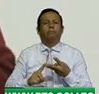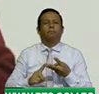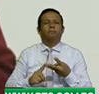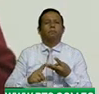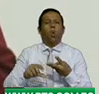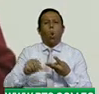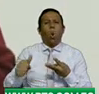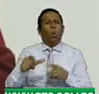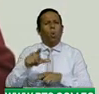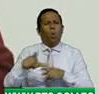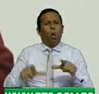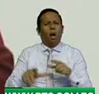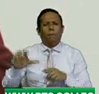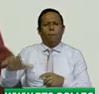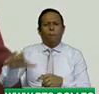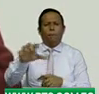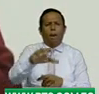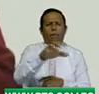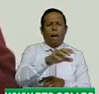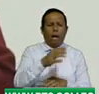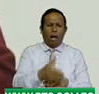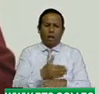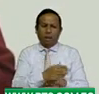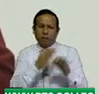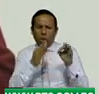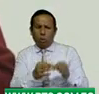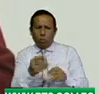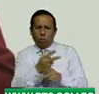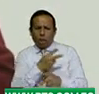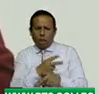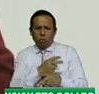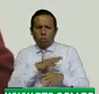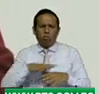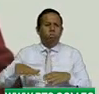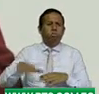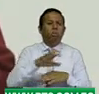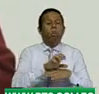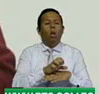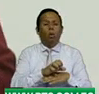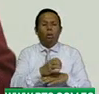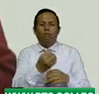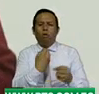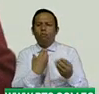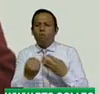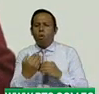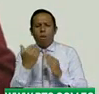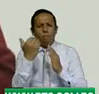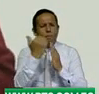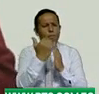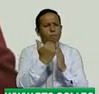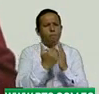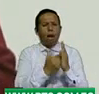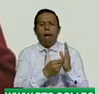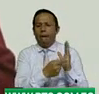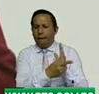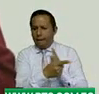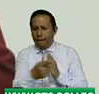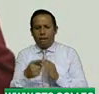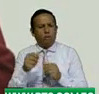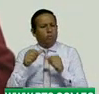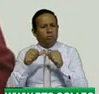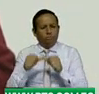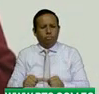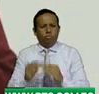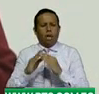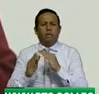territorios específicos que se ha identificado en todo el territorio nacional, donde hemos hecho un trabajo de hecho de monitoreo por